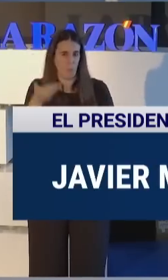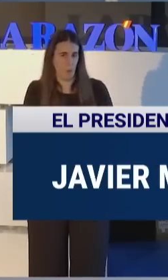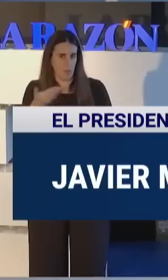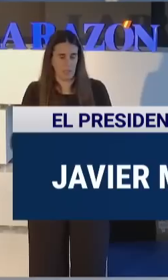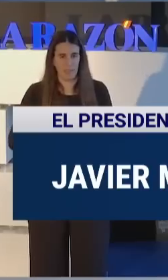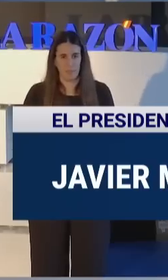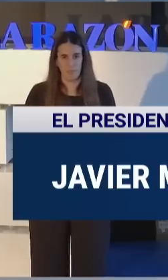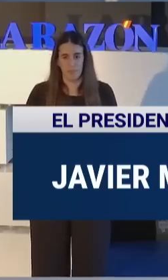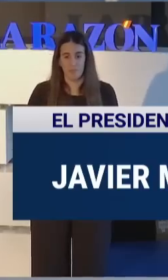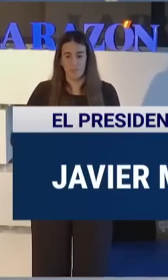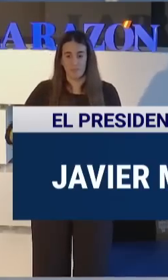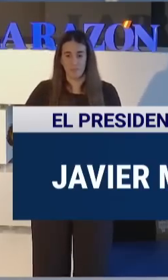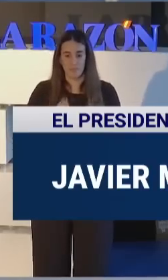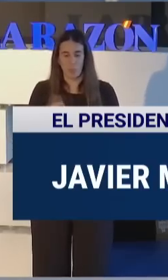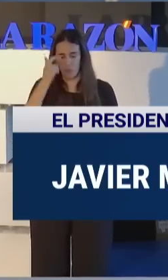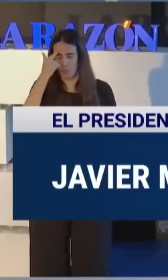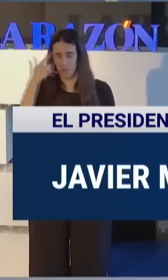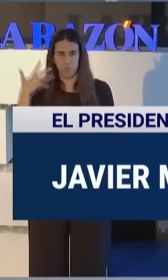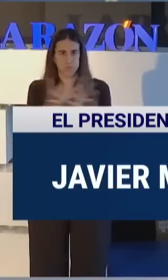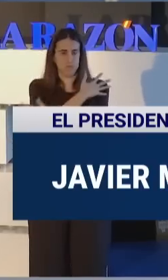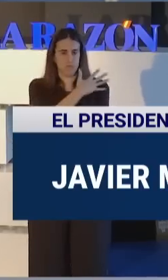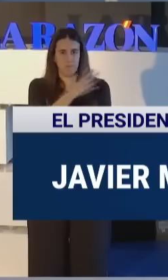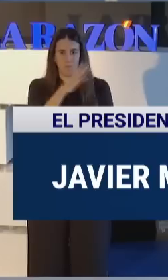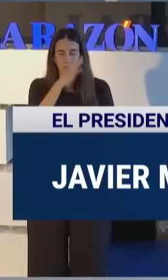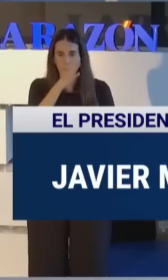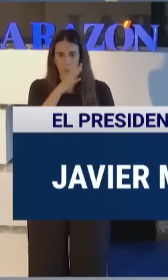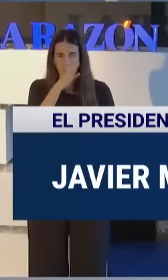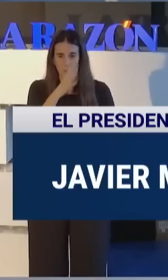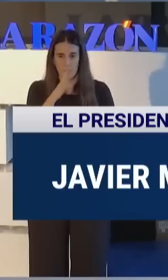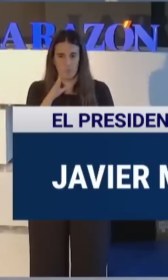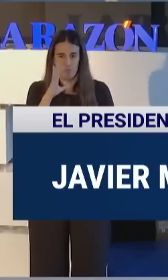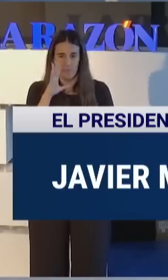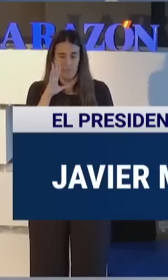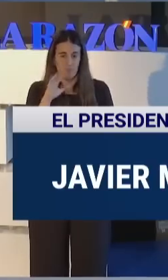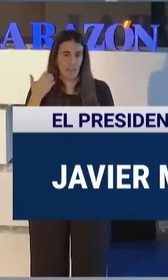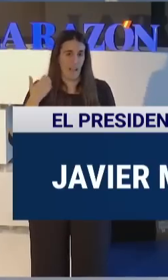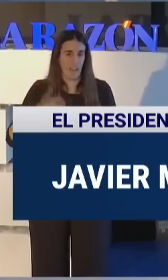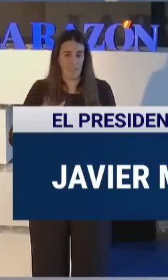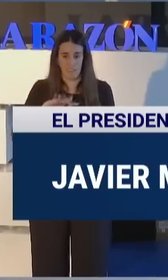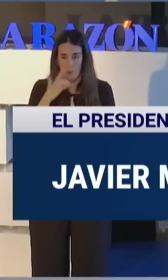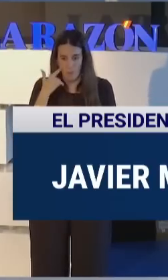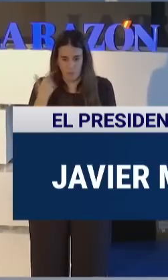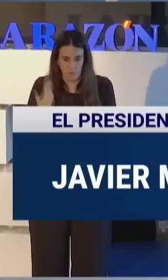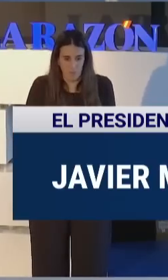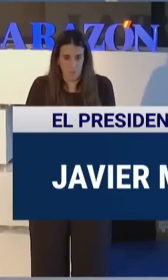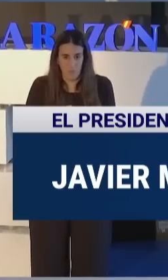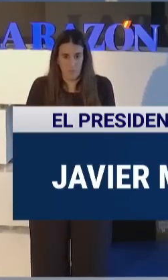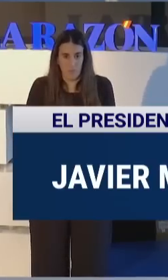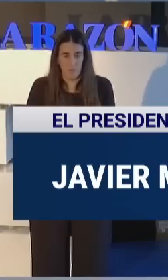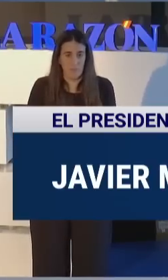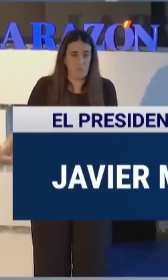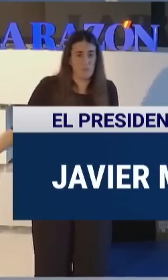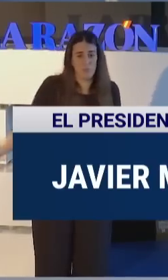única chance que había era de shock, digo, al margen de que nosotros... Primero, la evidencia empírica en Argentina muestra que todos los planes de shock, sacando el del 59, todos